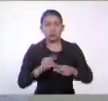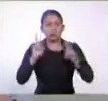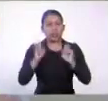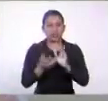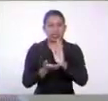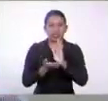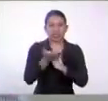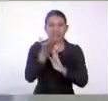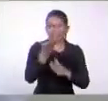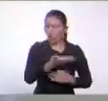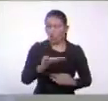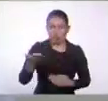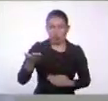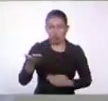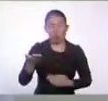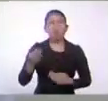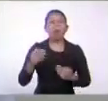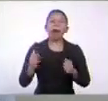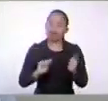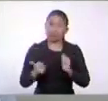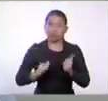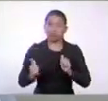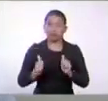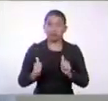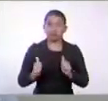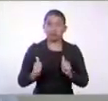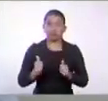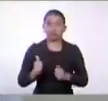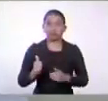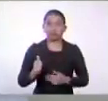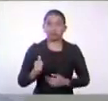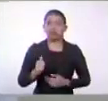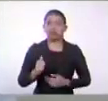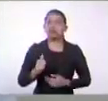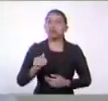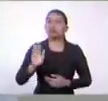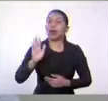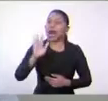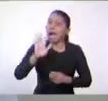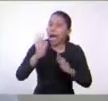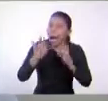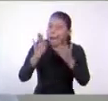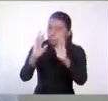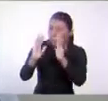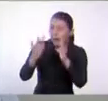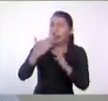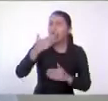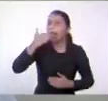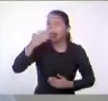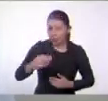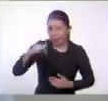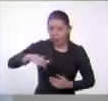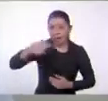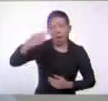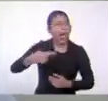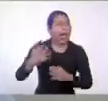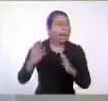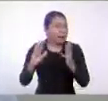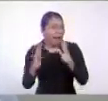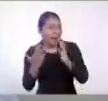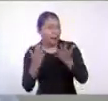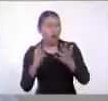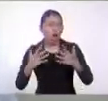desarrollan las acciones pueden ser verosímiles, es decir, parecidos a la realidad, o también